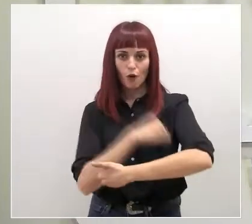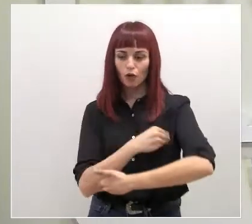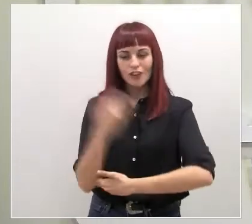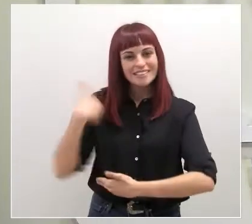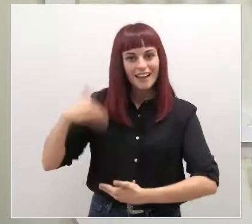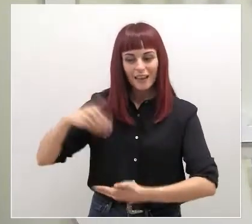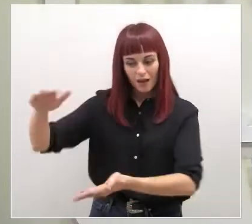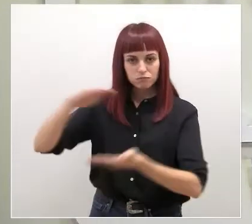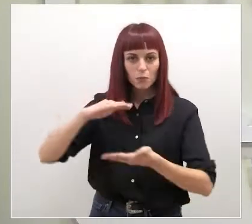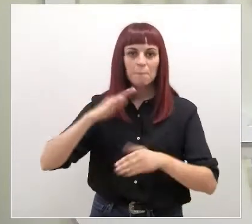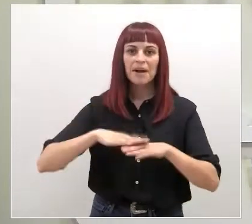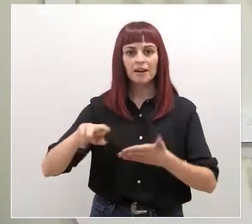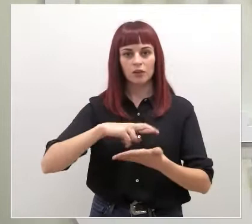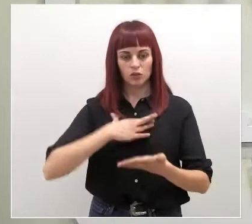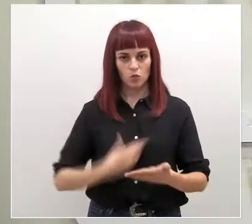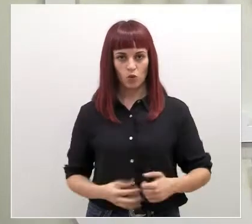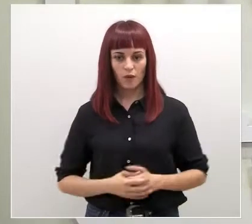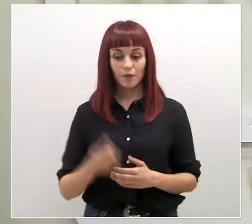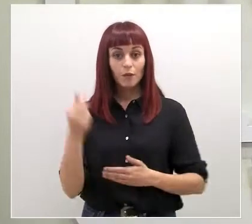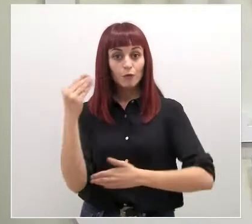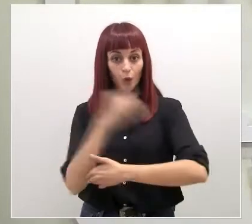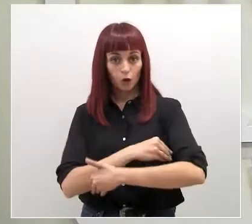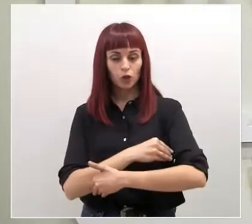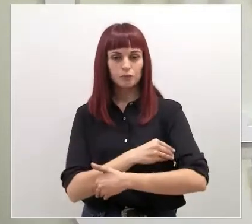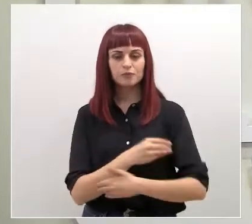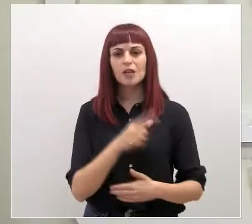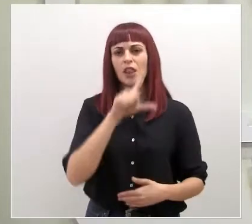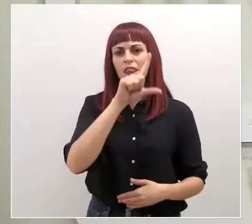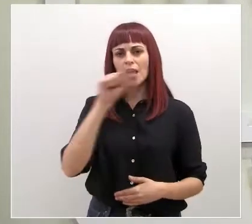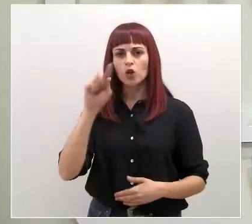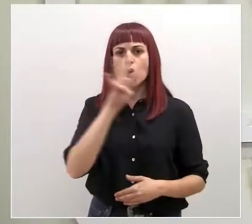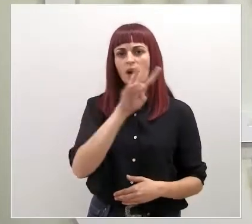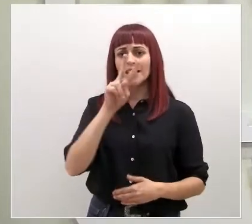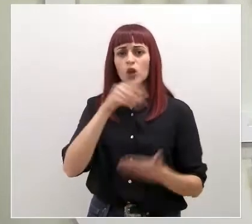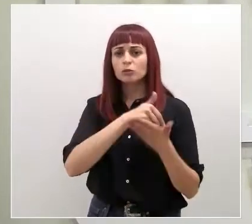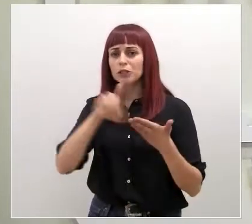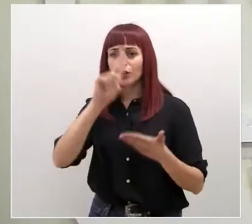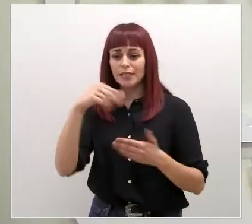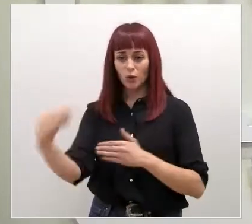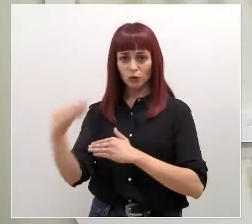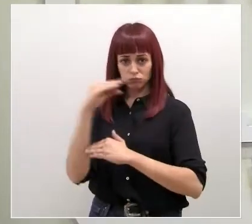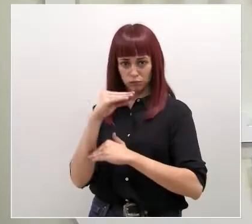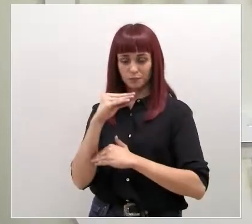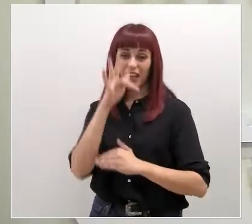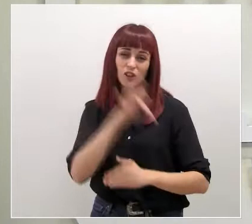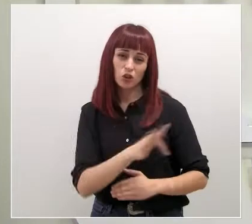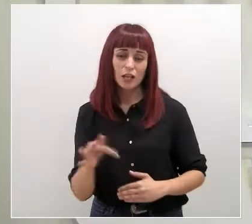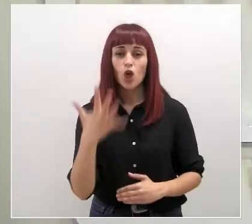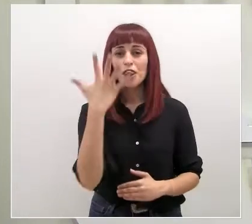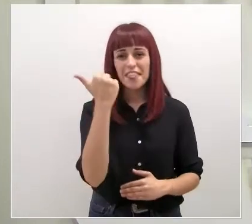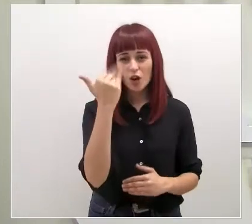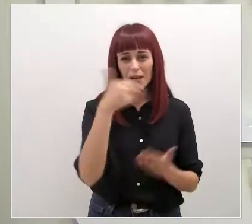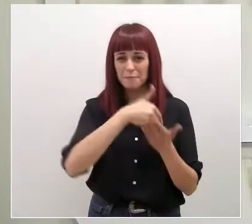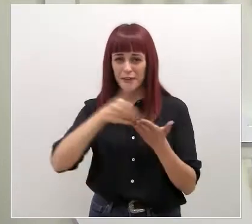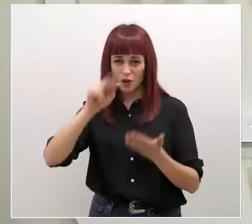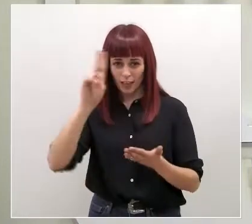asignados a la región de Murcia. Esos fondos que suponen 142 millones de euros del total, que son 5.000